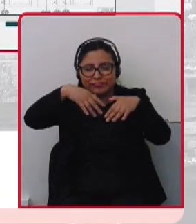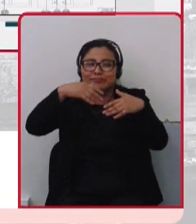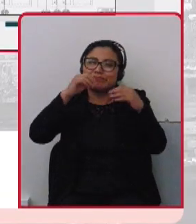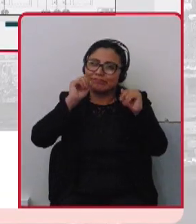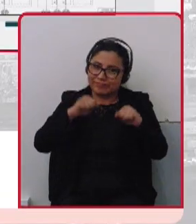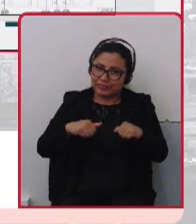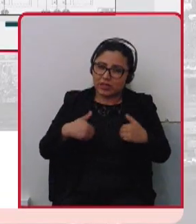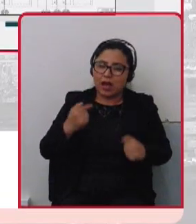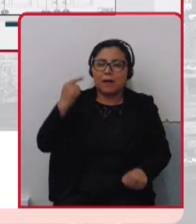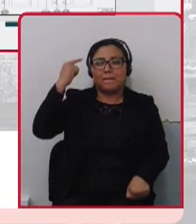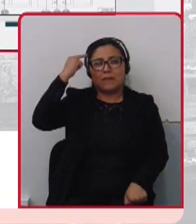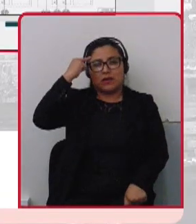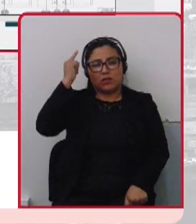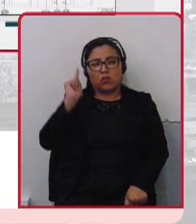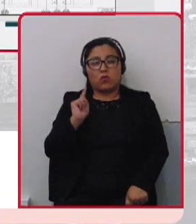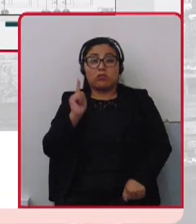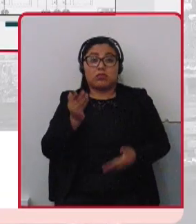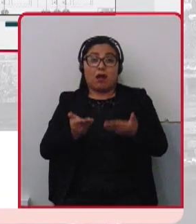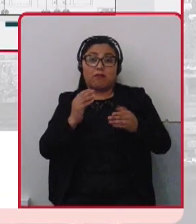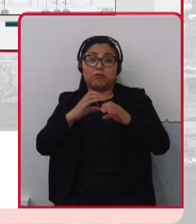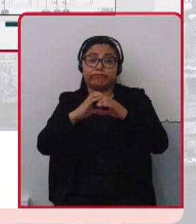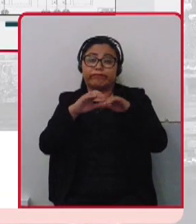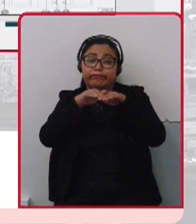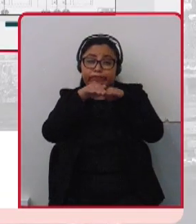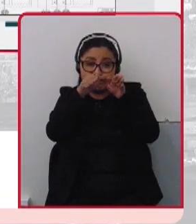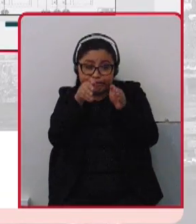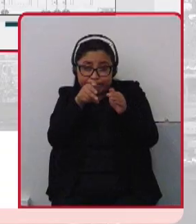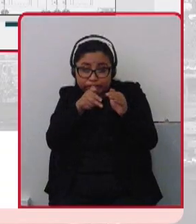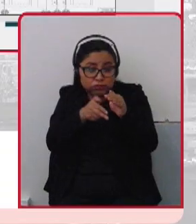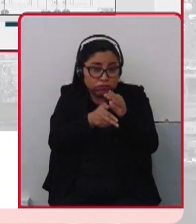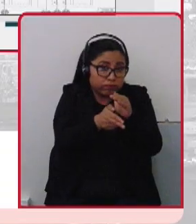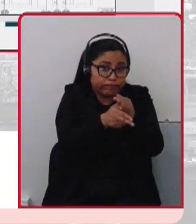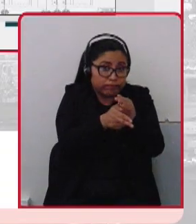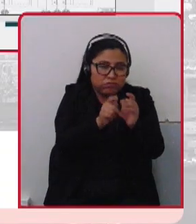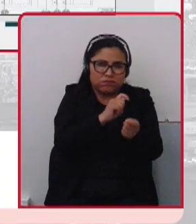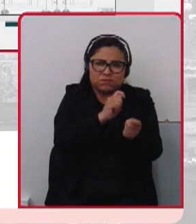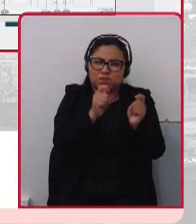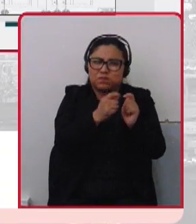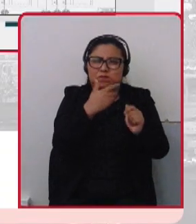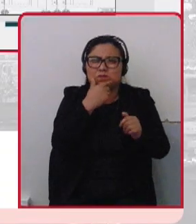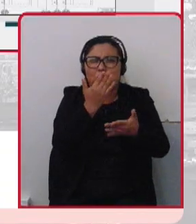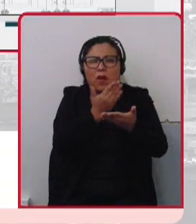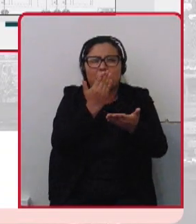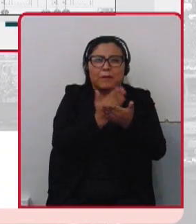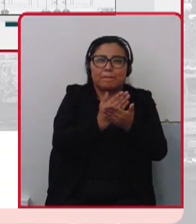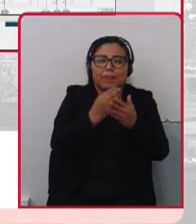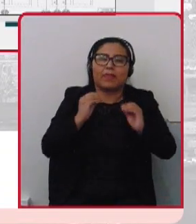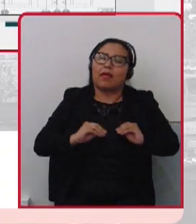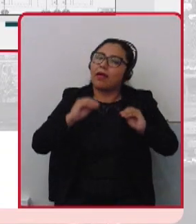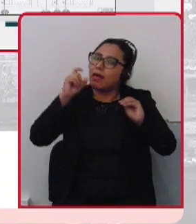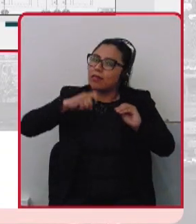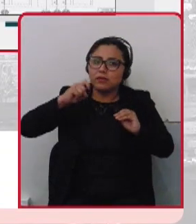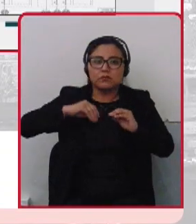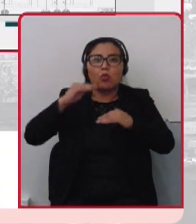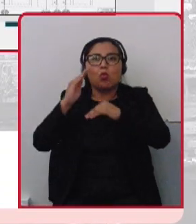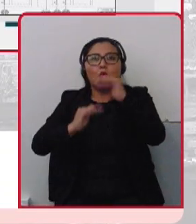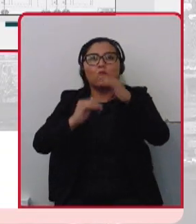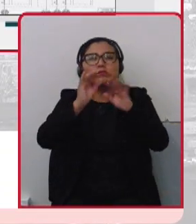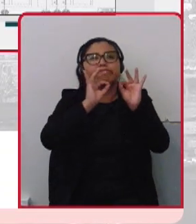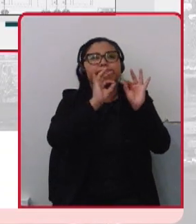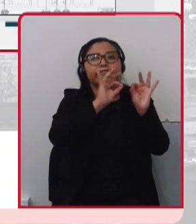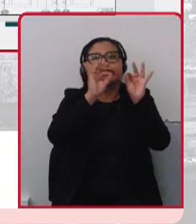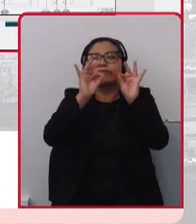que, considerando de que una parte de estos túneles se va a construir en negativo, necesitamos entregarle las condiciones favorables al